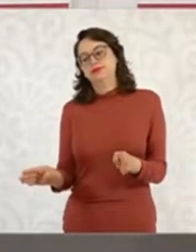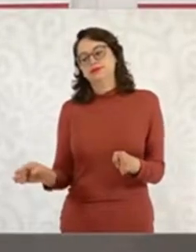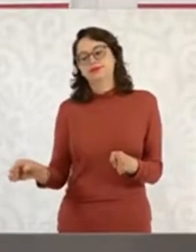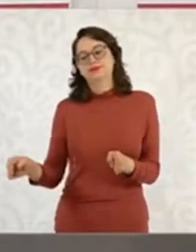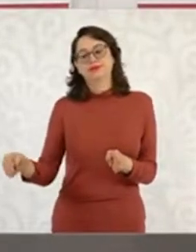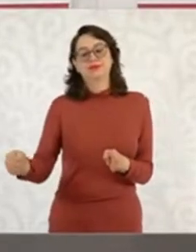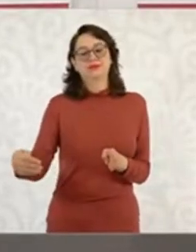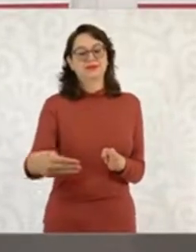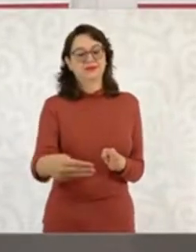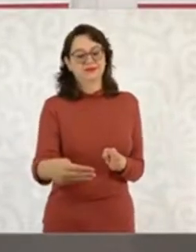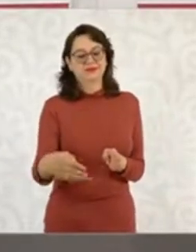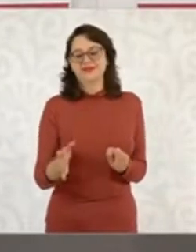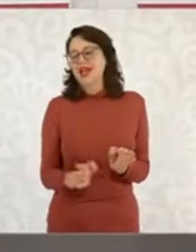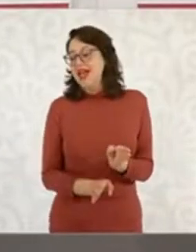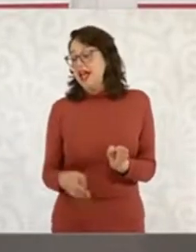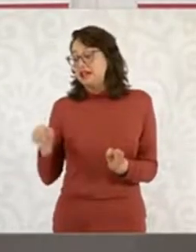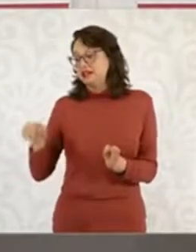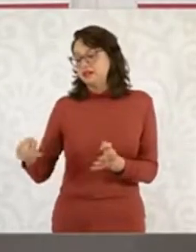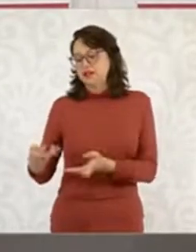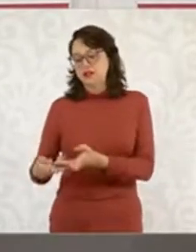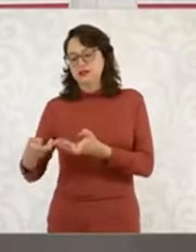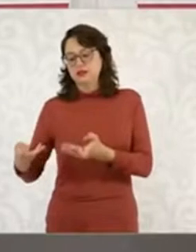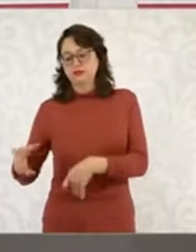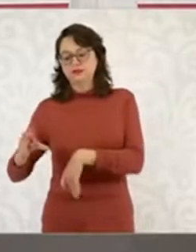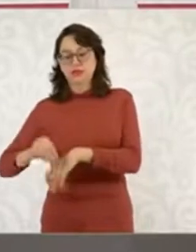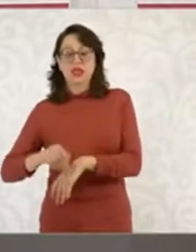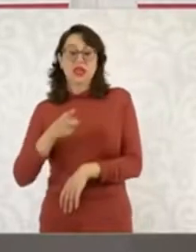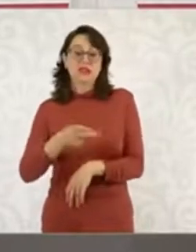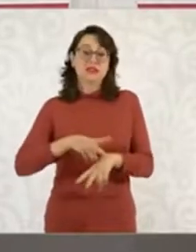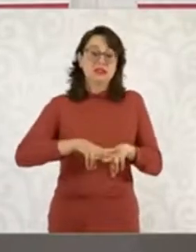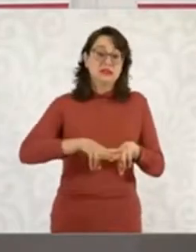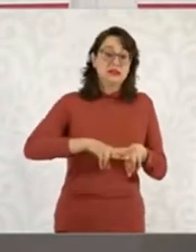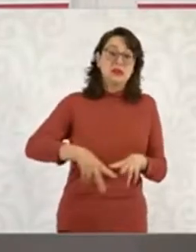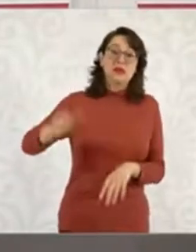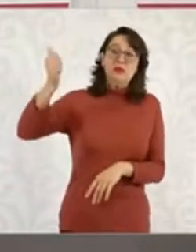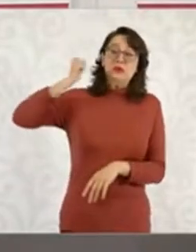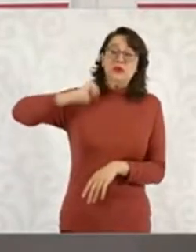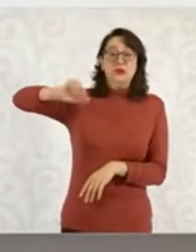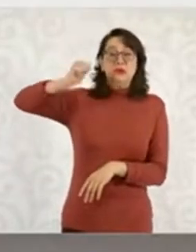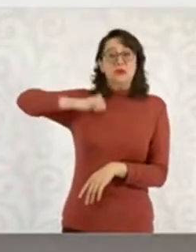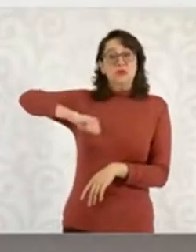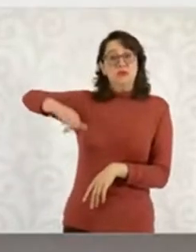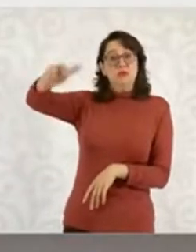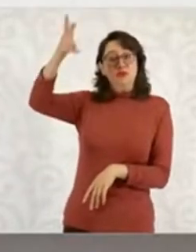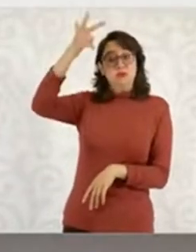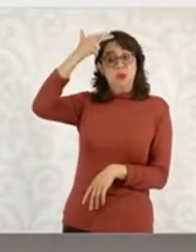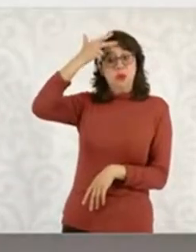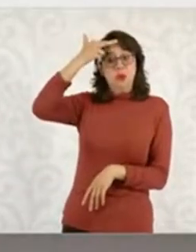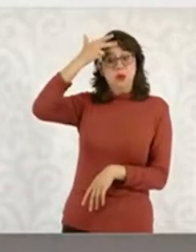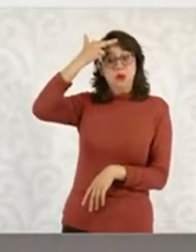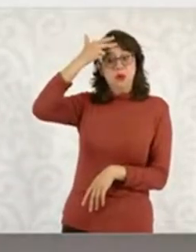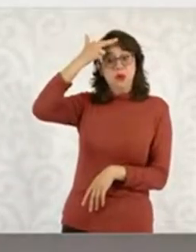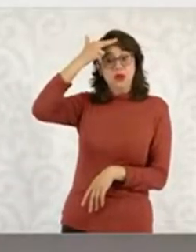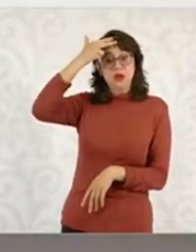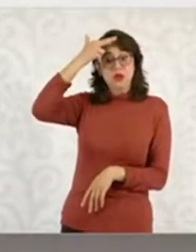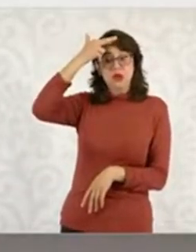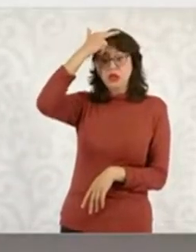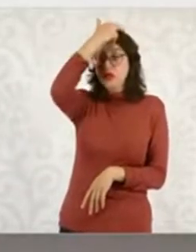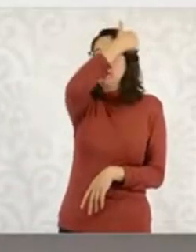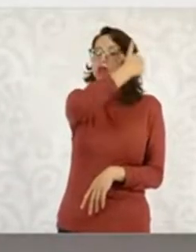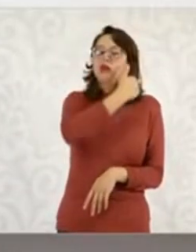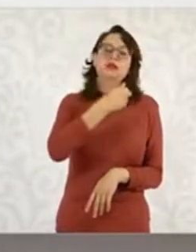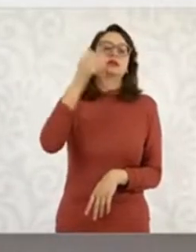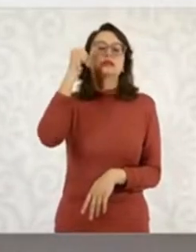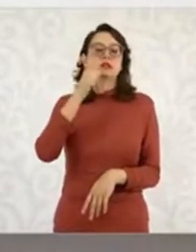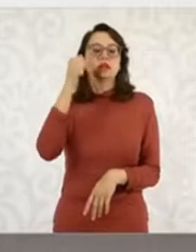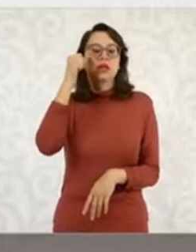vías de carga que tenemos en nuestro país son del Porfiriato, muchos de principios del siglo XX, y se pensaba que era un servicio que iba a ser